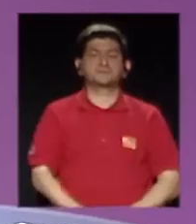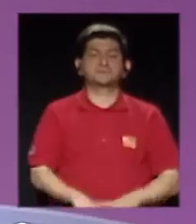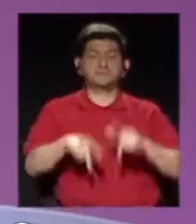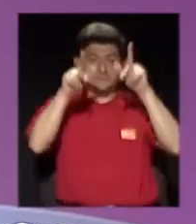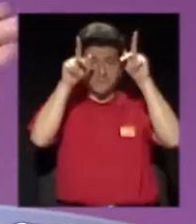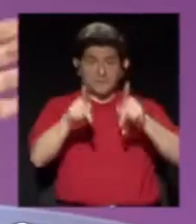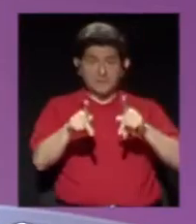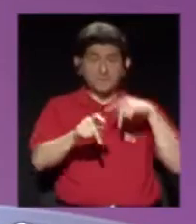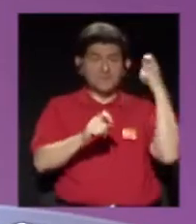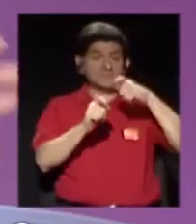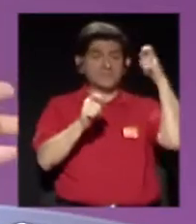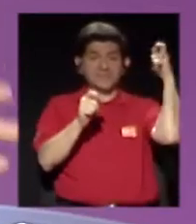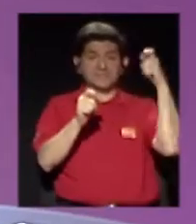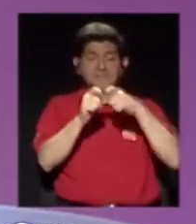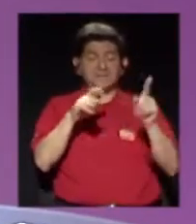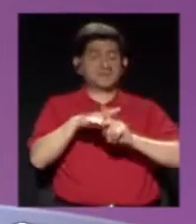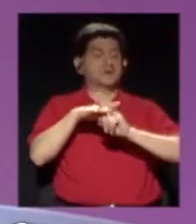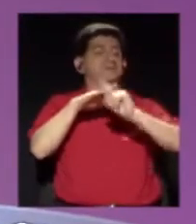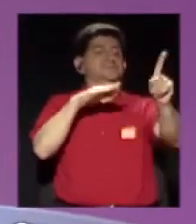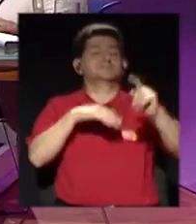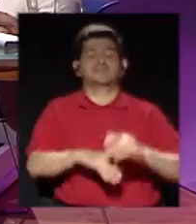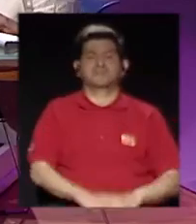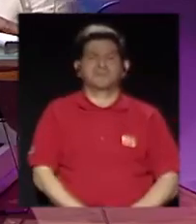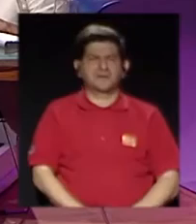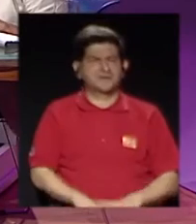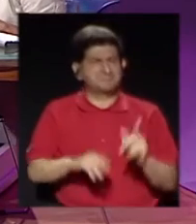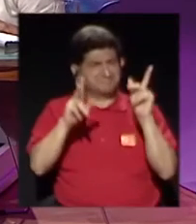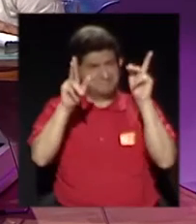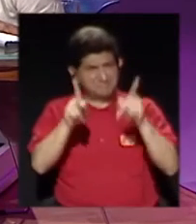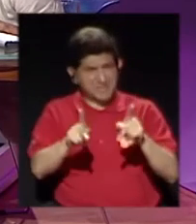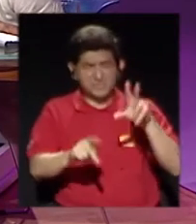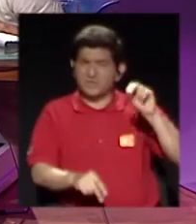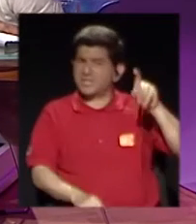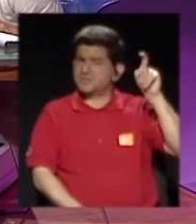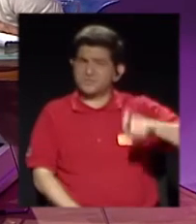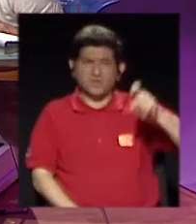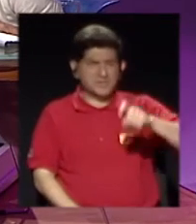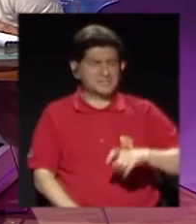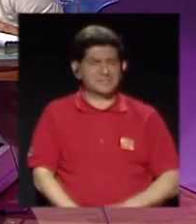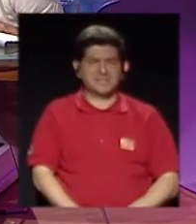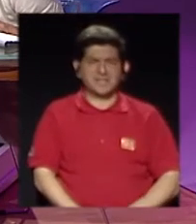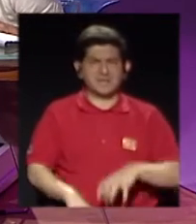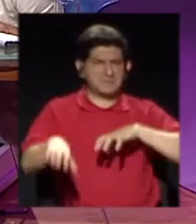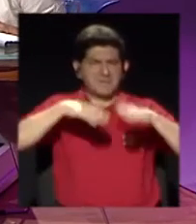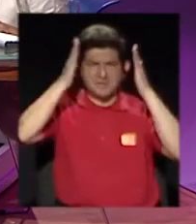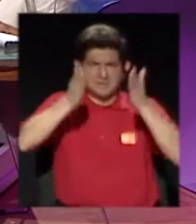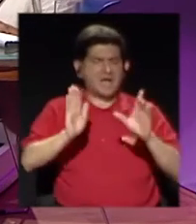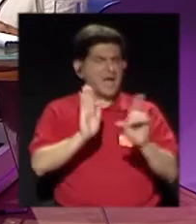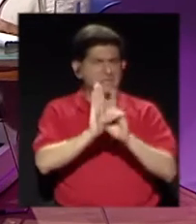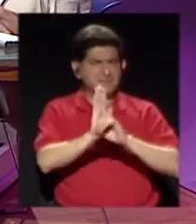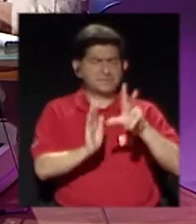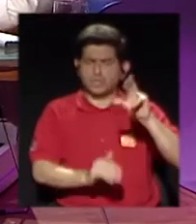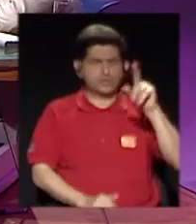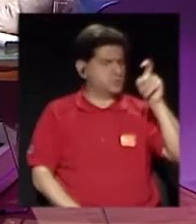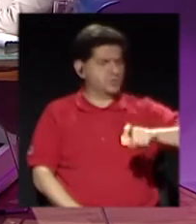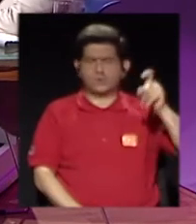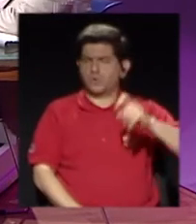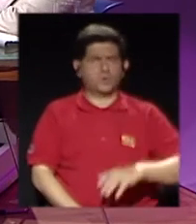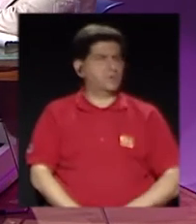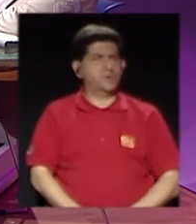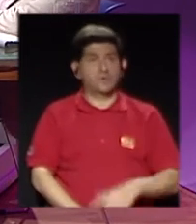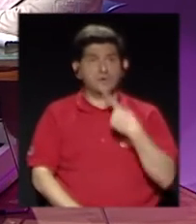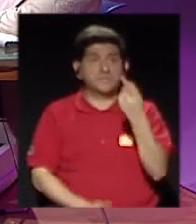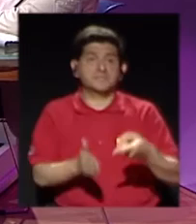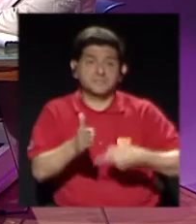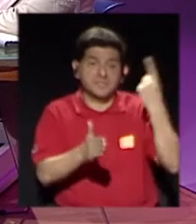que llegan literalmente escapando son personas no necesariamente activistas de sus destinos necesariamente y por eso decimos